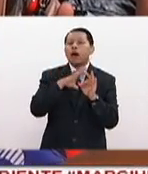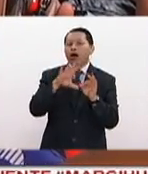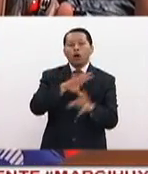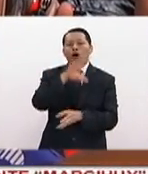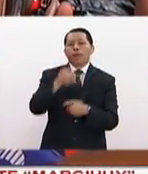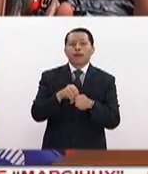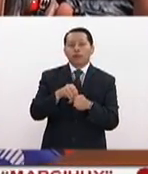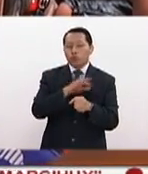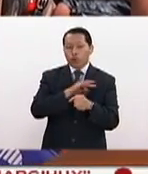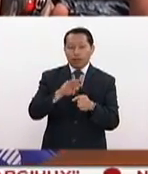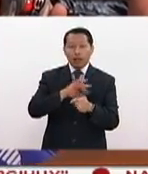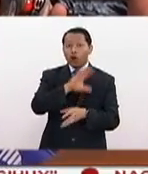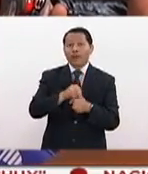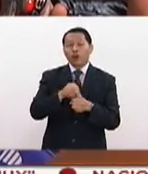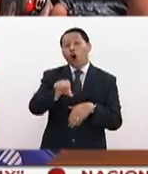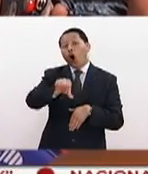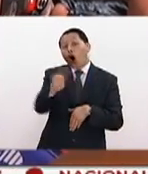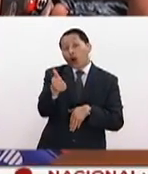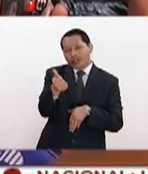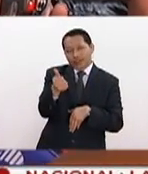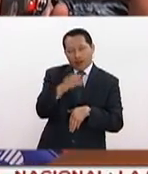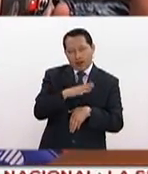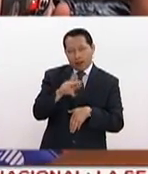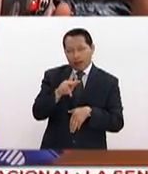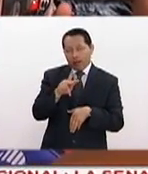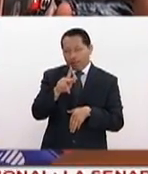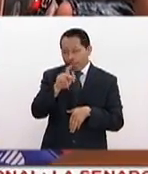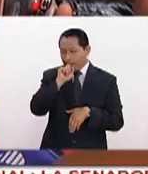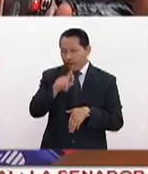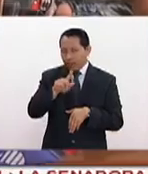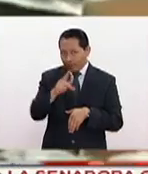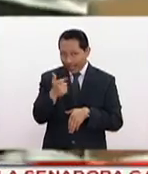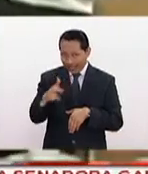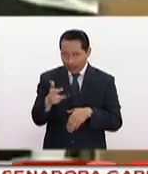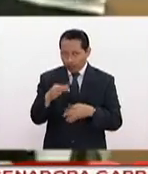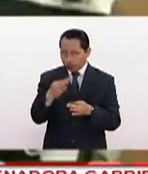resto hasta llegar a las 11 que han sido solicitadas a la Procuraduría General de la República.